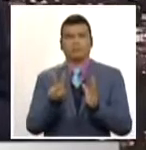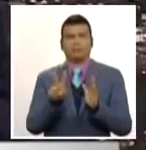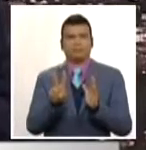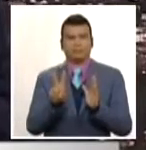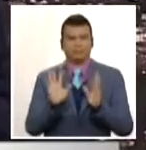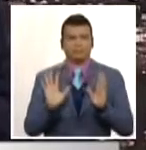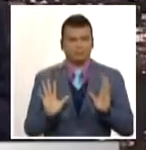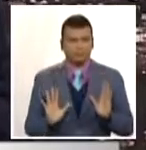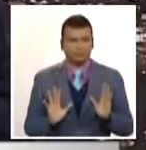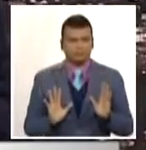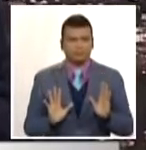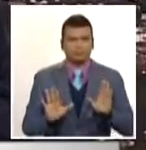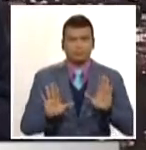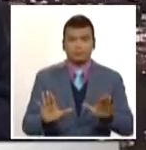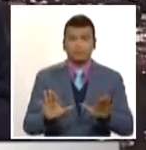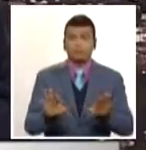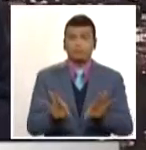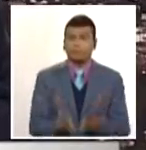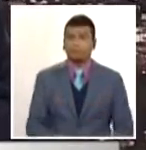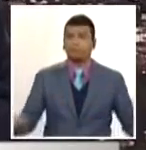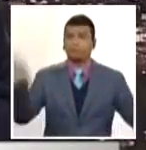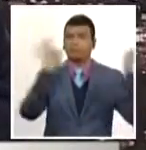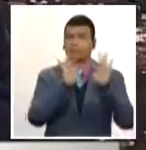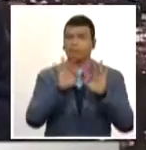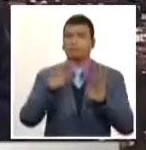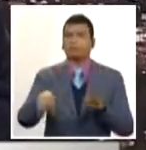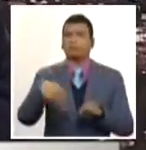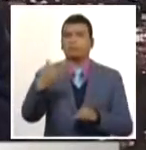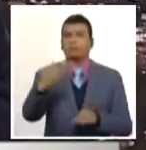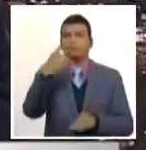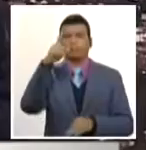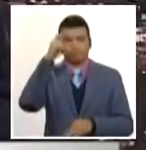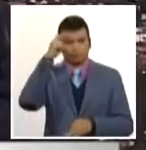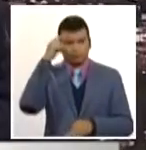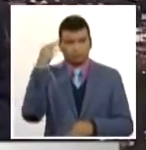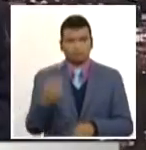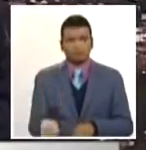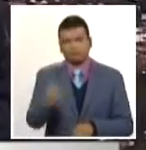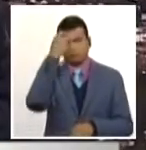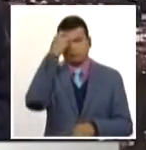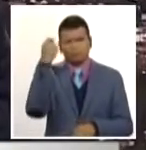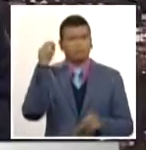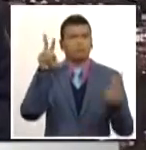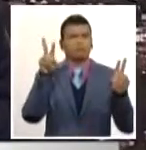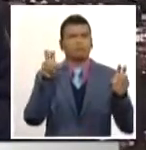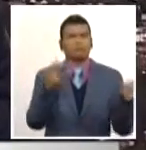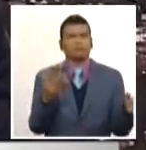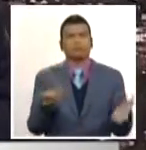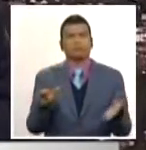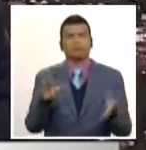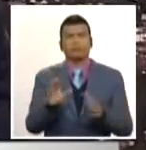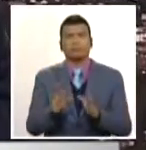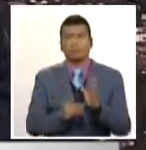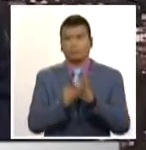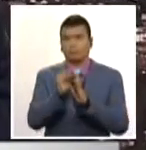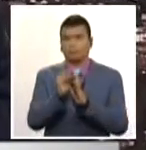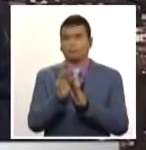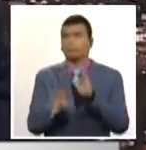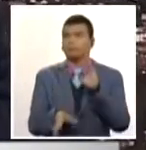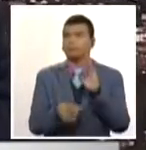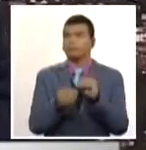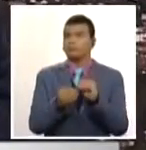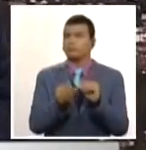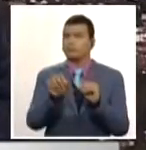Entonces, es un instrumento necesario para el próximo gobierno para que lo tenga en cuenta en su plan de desarrollo. Ahora, ¿por